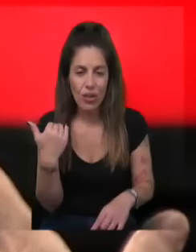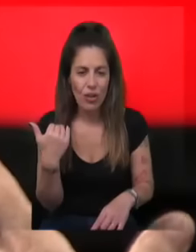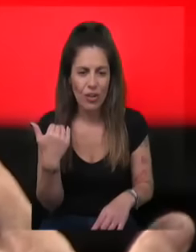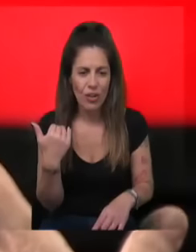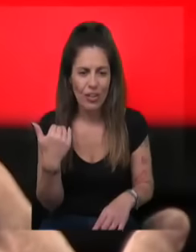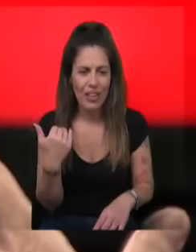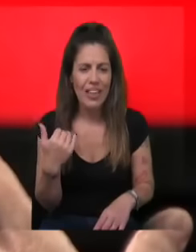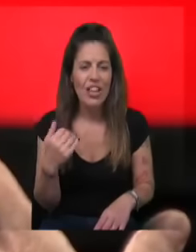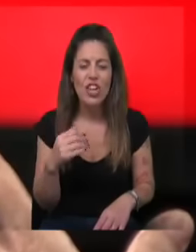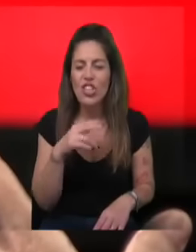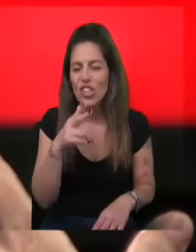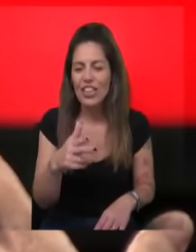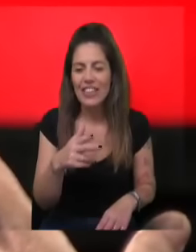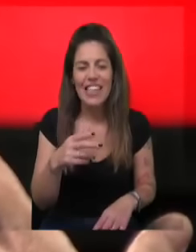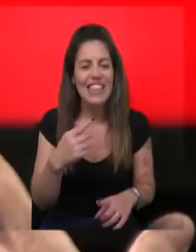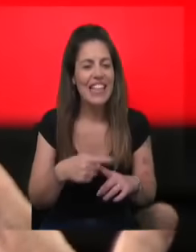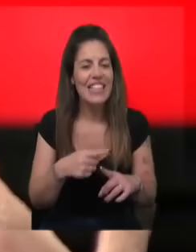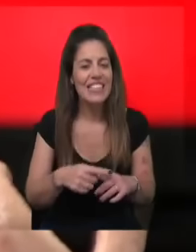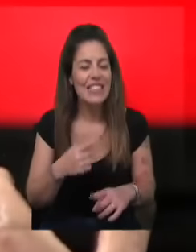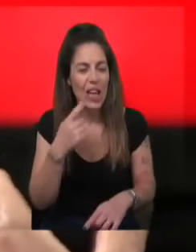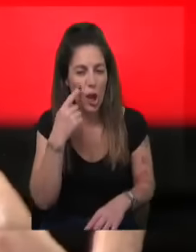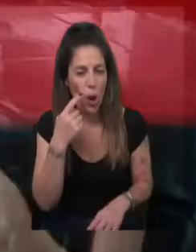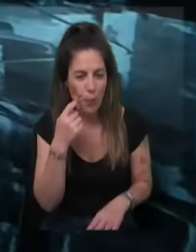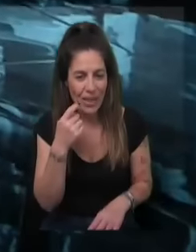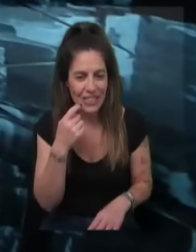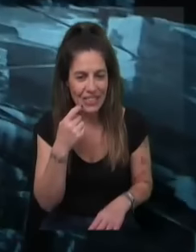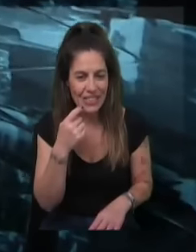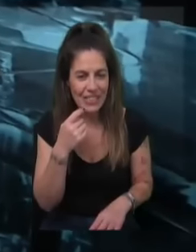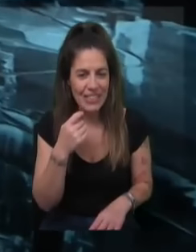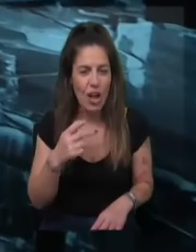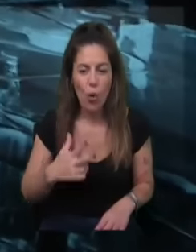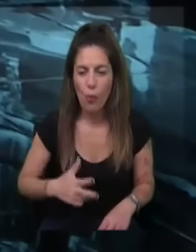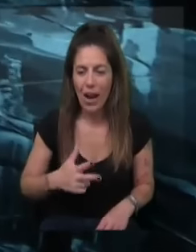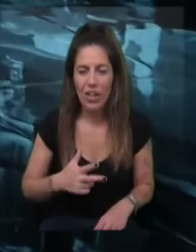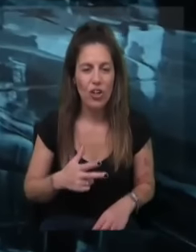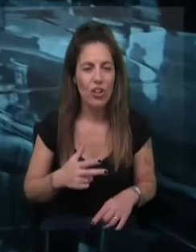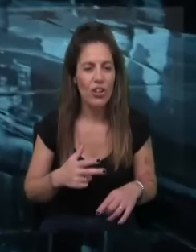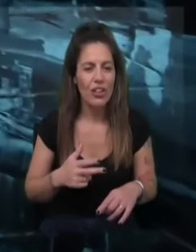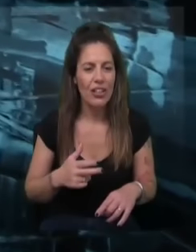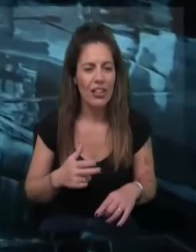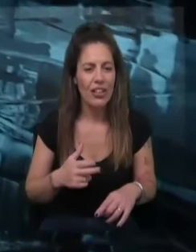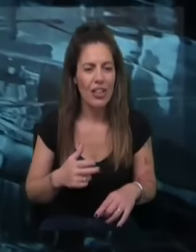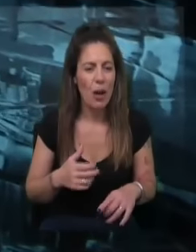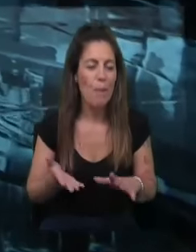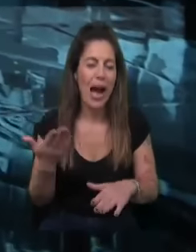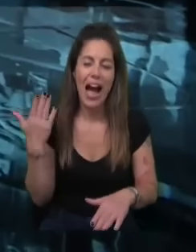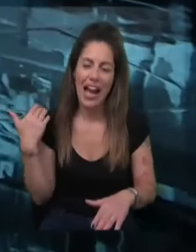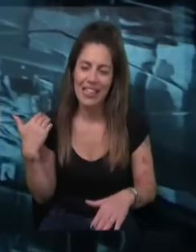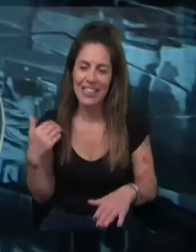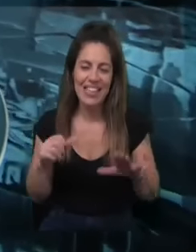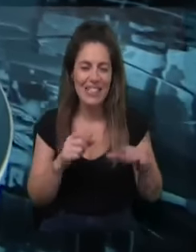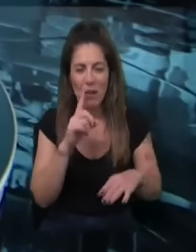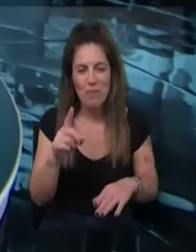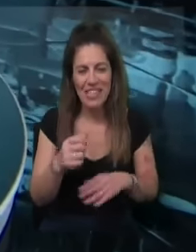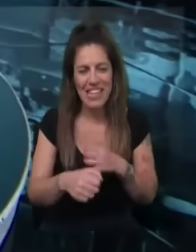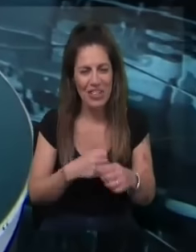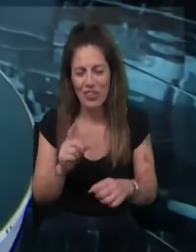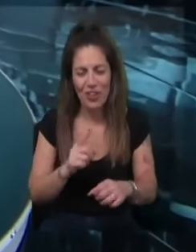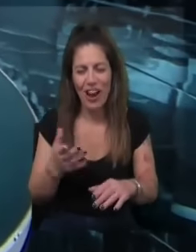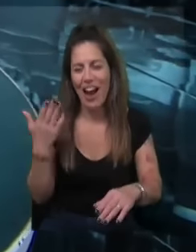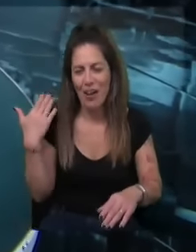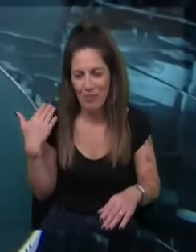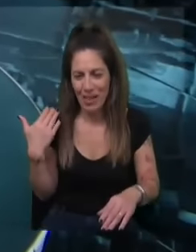pu dije desde que existen hombres hace 6000 años no los hombres existen hace mucho más que 6000 años desde